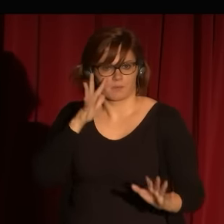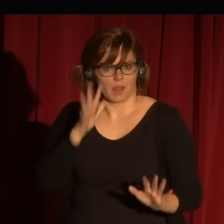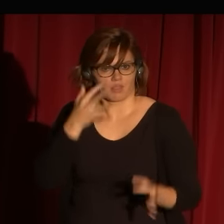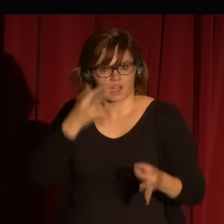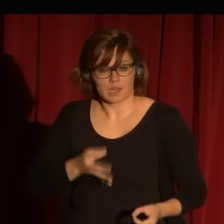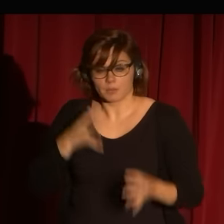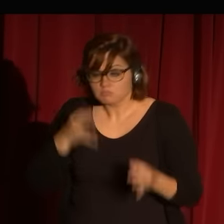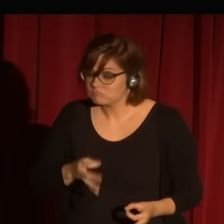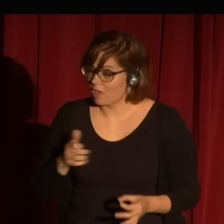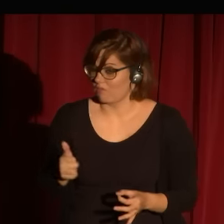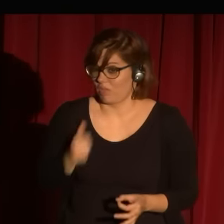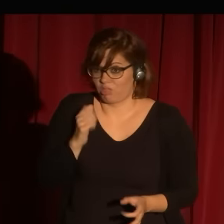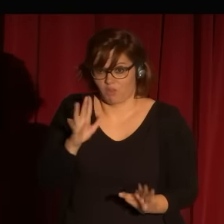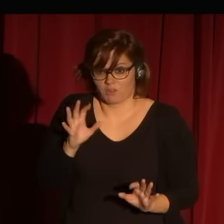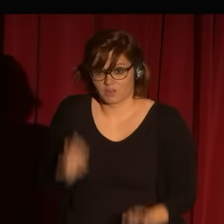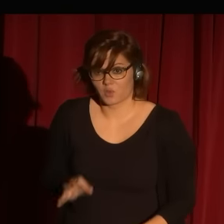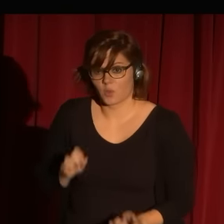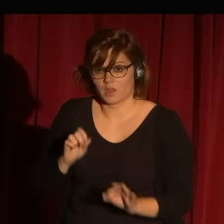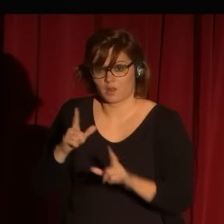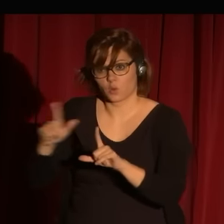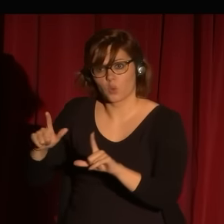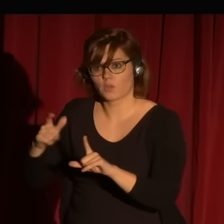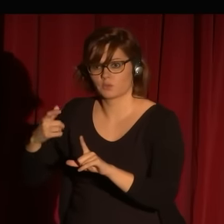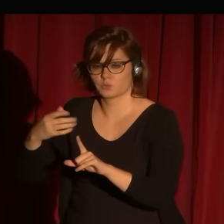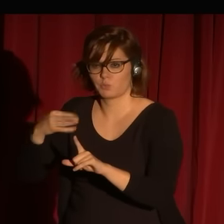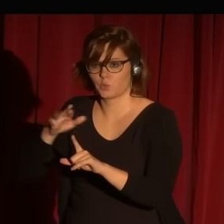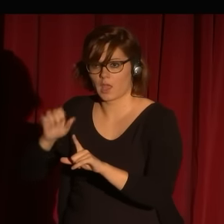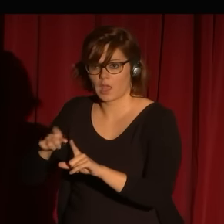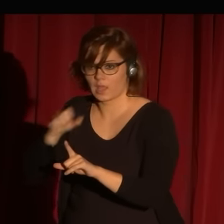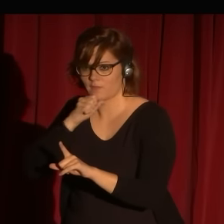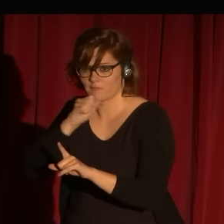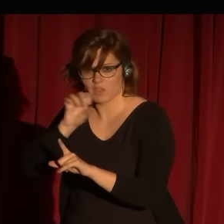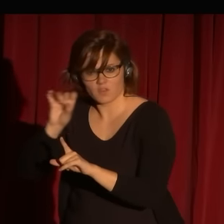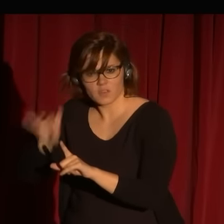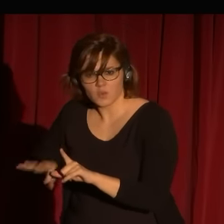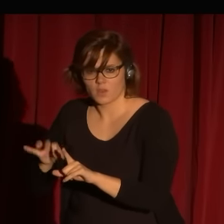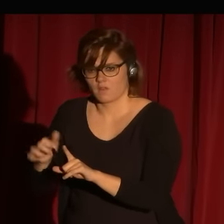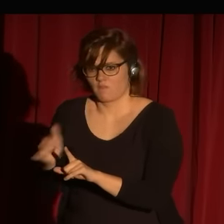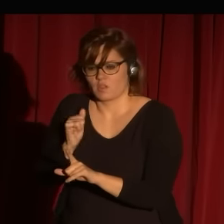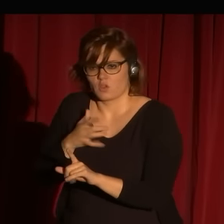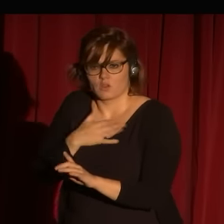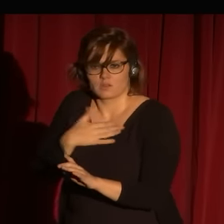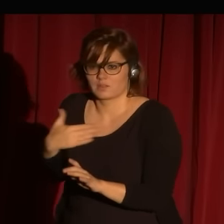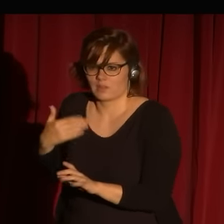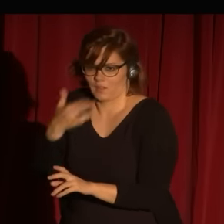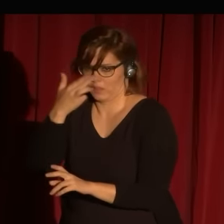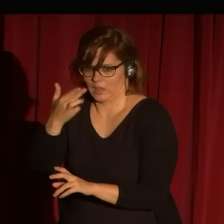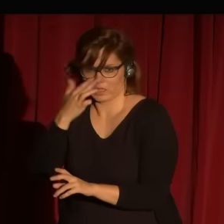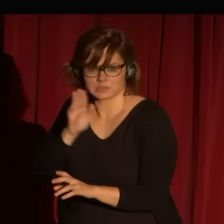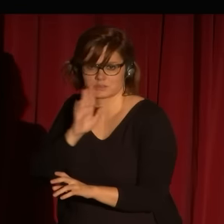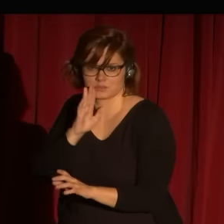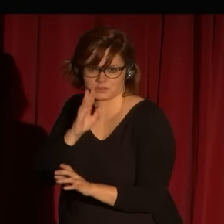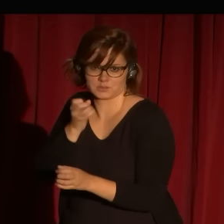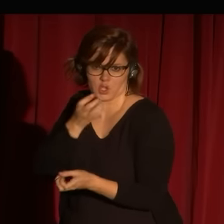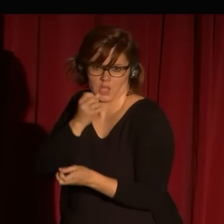es son ficciones igual que lo son los cuadros de Jan bruegel el viejo y son ficciones que responden a estos intereses que os he estado